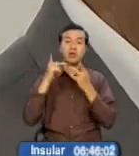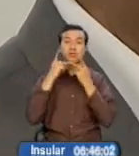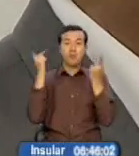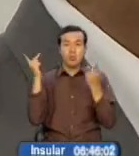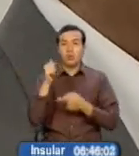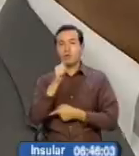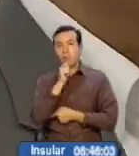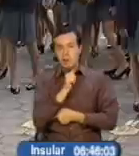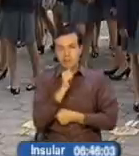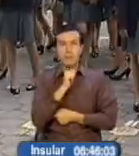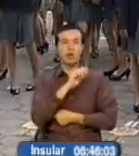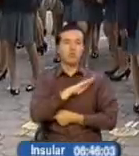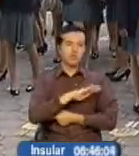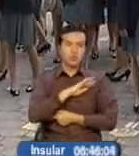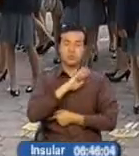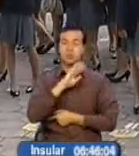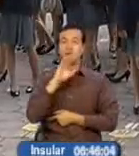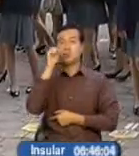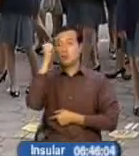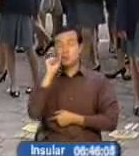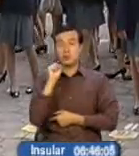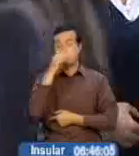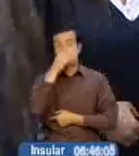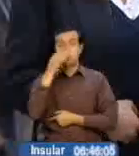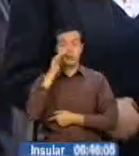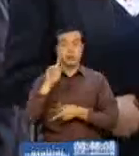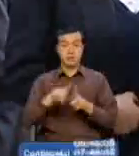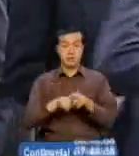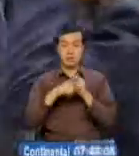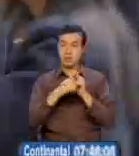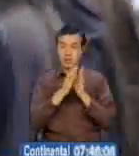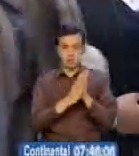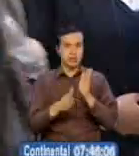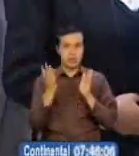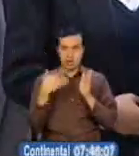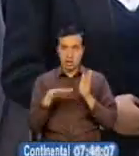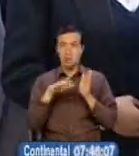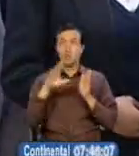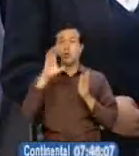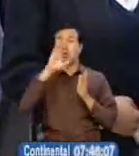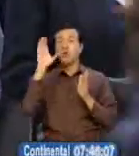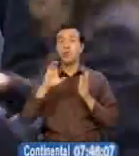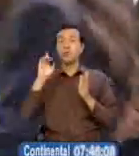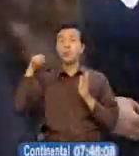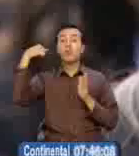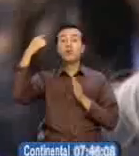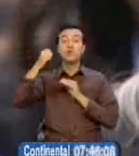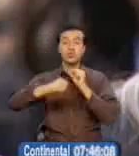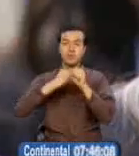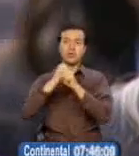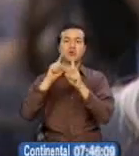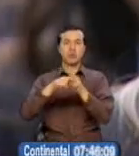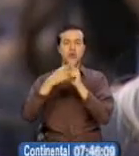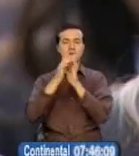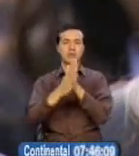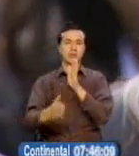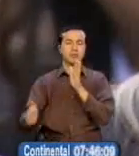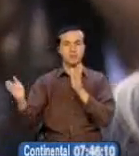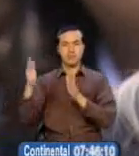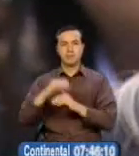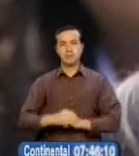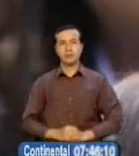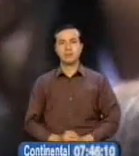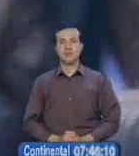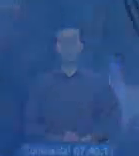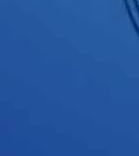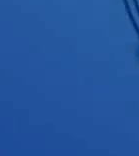particulares y municipales del régimen Sierra y Amazonía, mientras que en la costa se aplicará desde el siguiente año lectivo. Olga Velasco, Ecuador